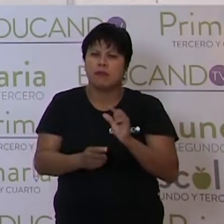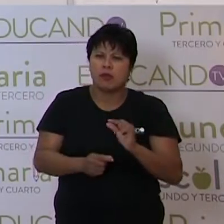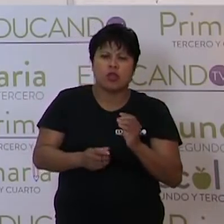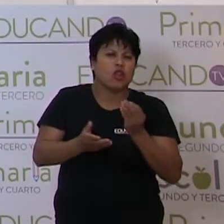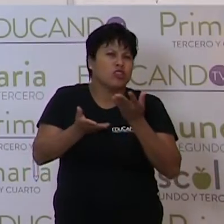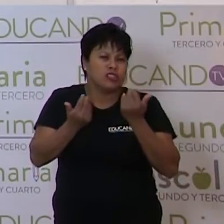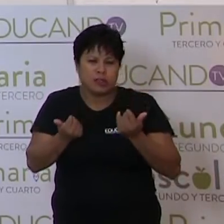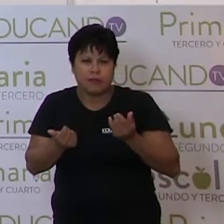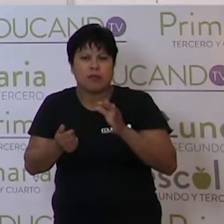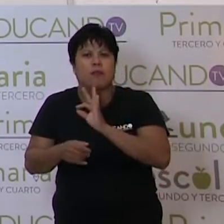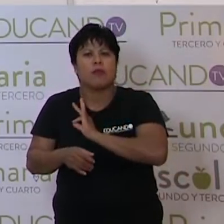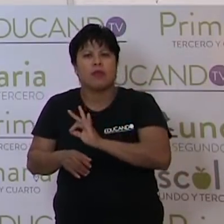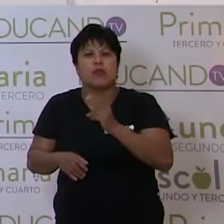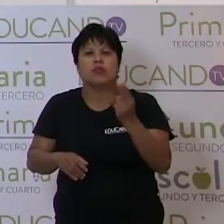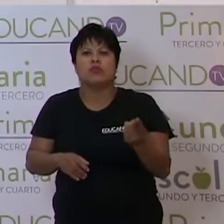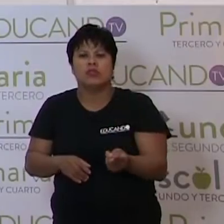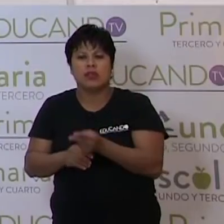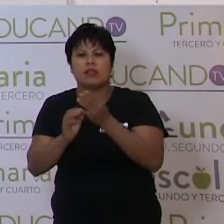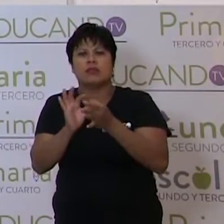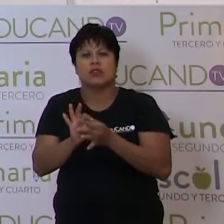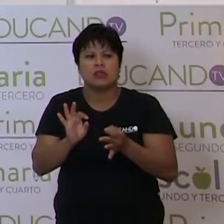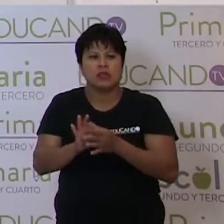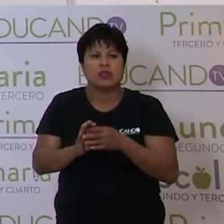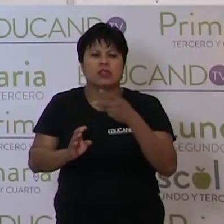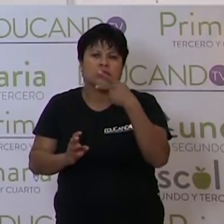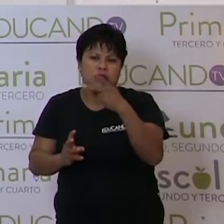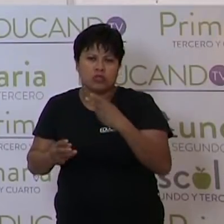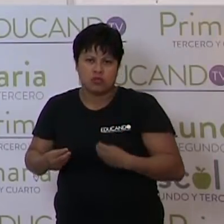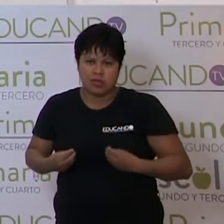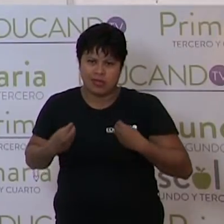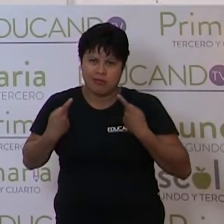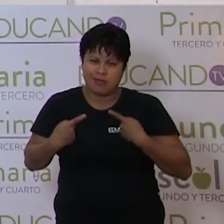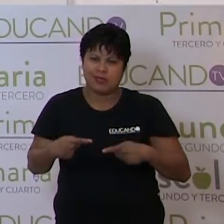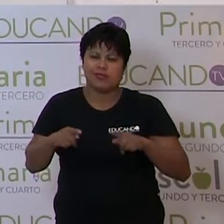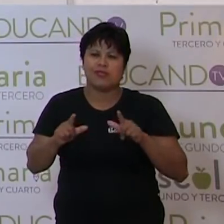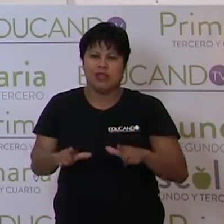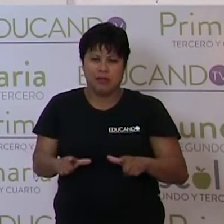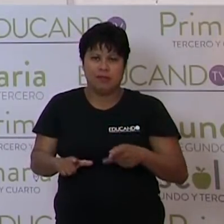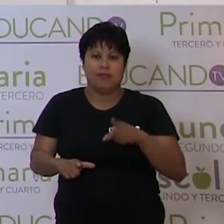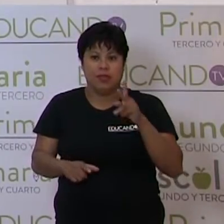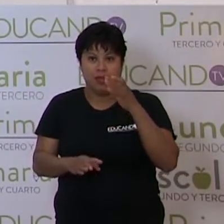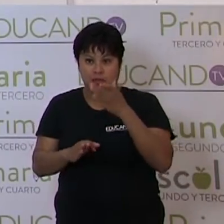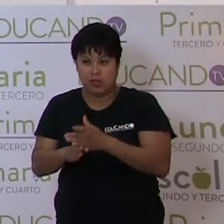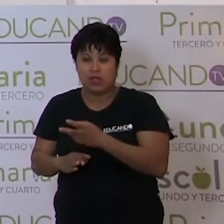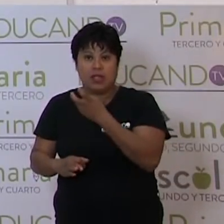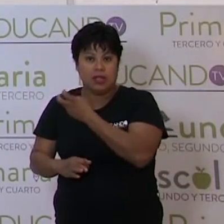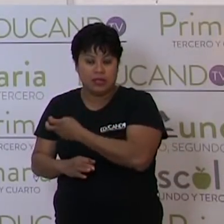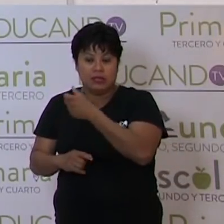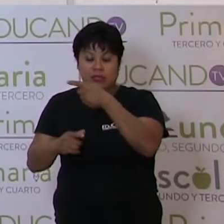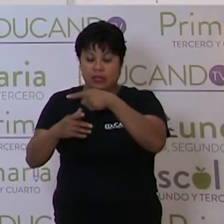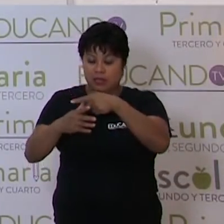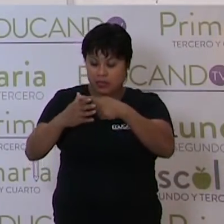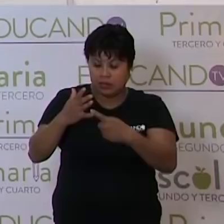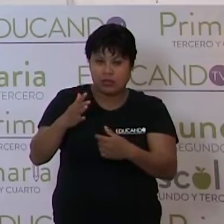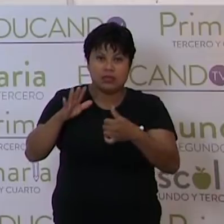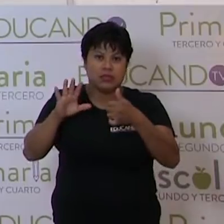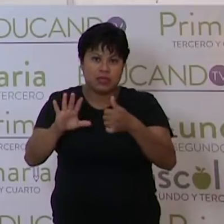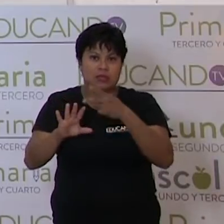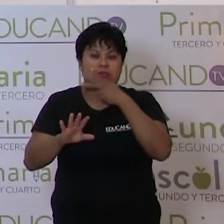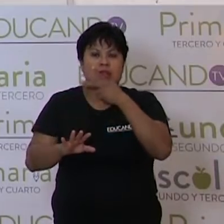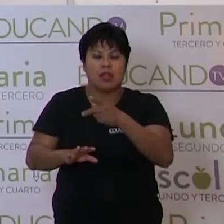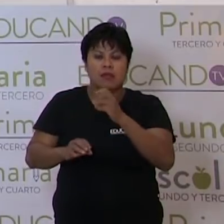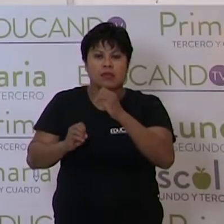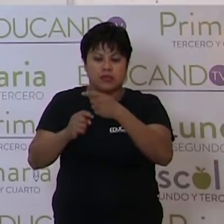qué. Puedan ustedes contarnos de su vida personal, pero estas 6 palabras o